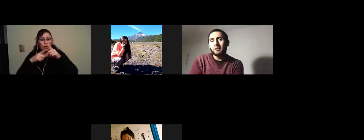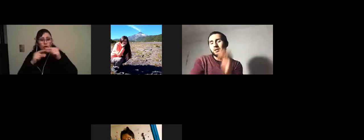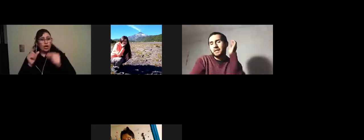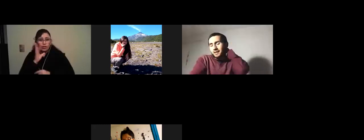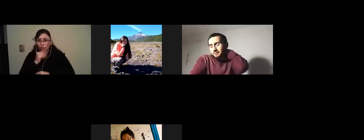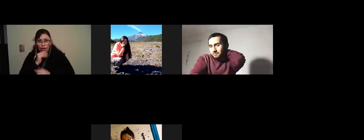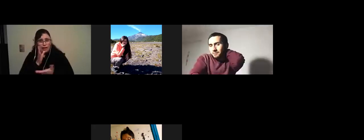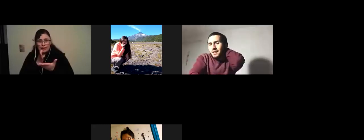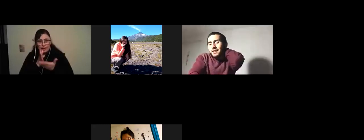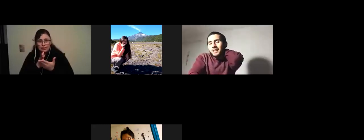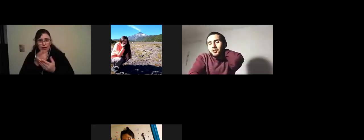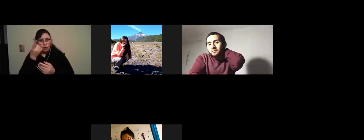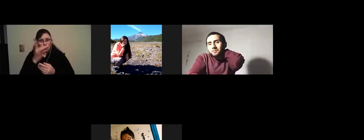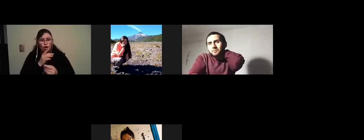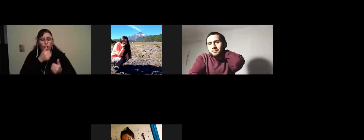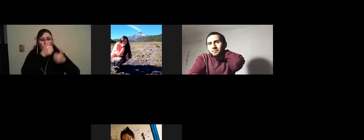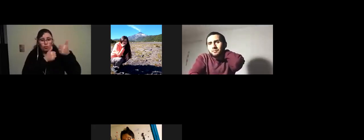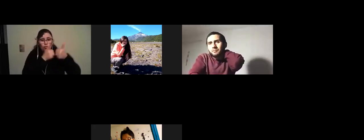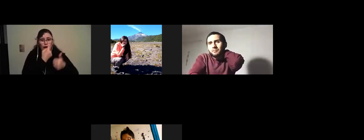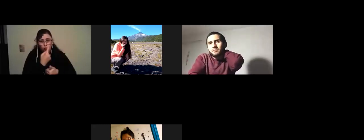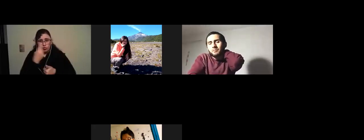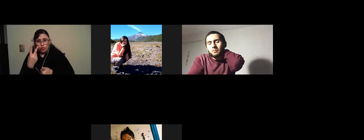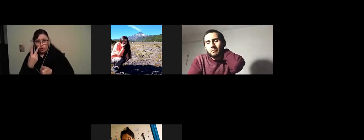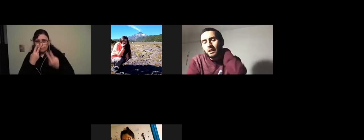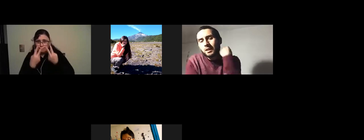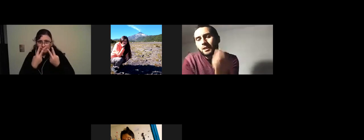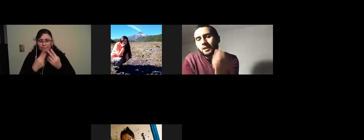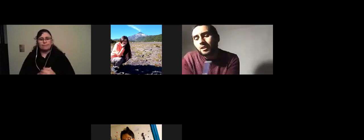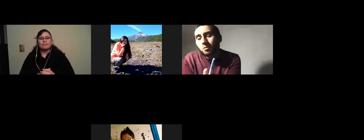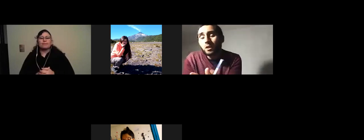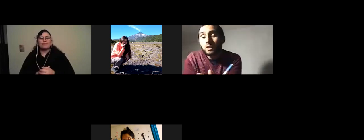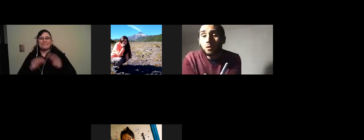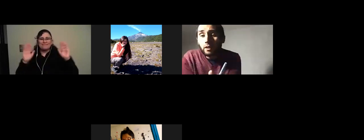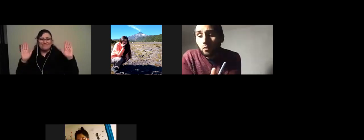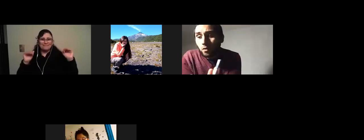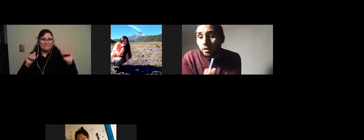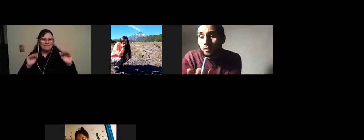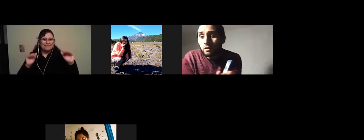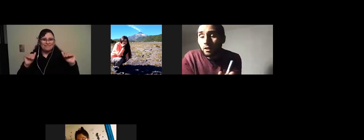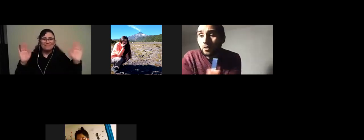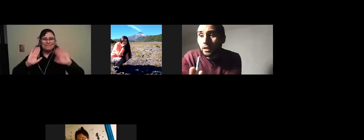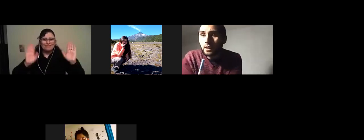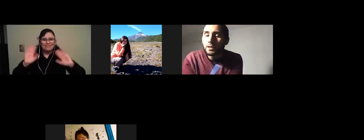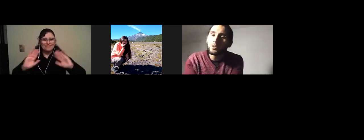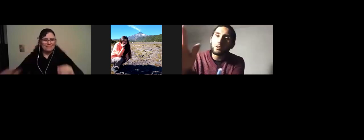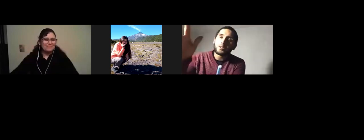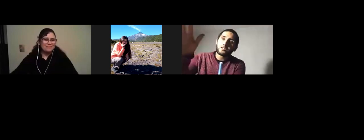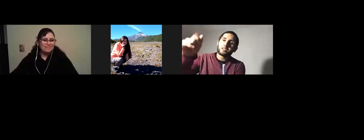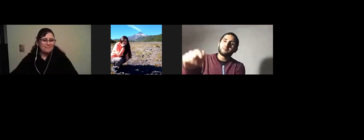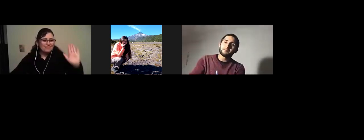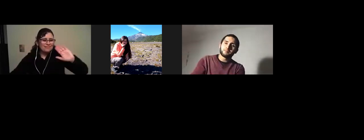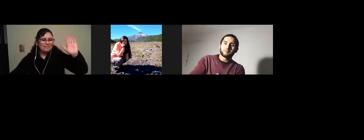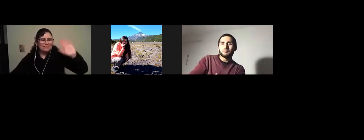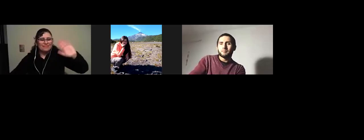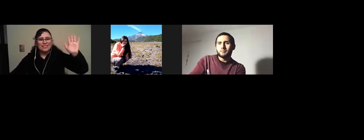la prueba, ¿ya? Eso. Ya, chao. Eso, porque esté muy bien, cuídense, un abrazo grande, nos vemos, chao,